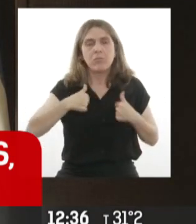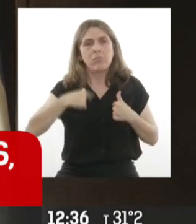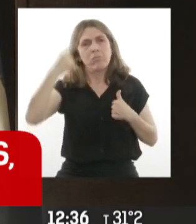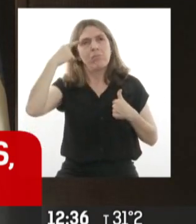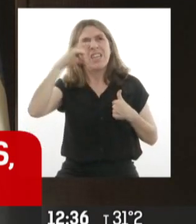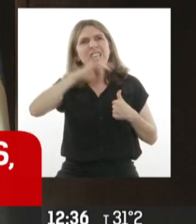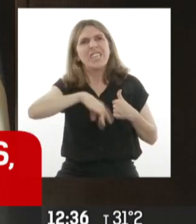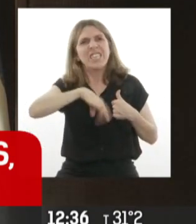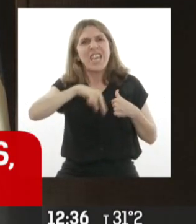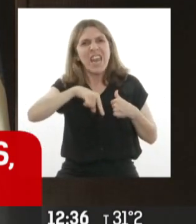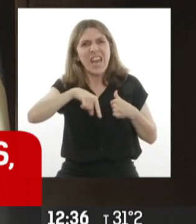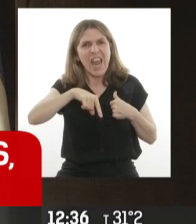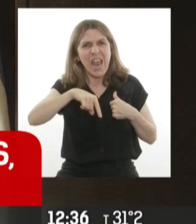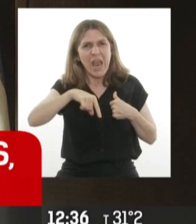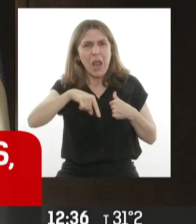lo ha advertido,